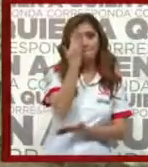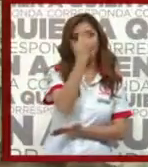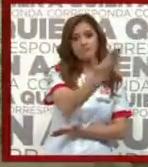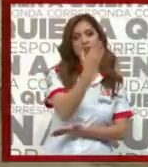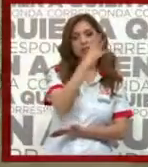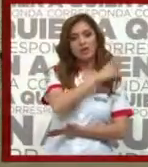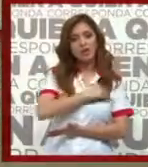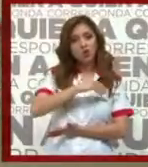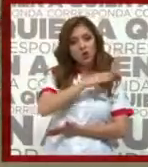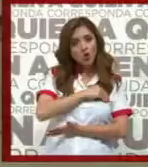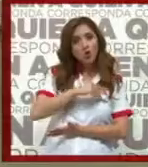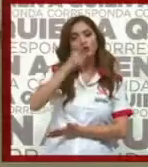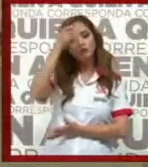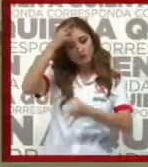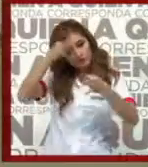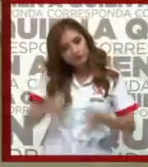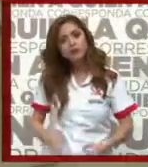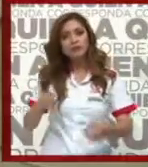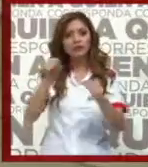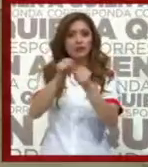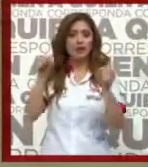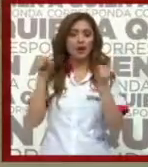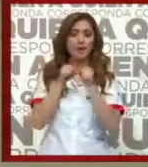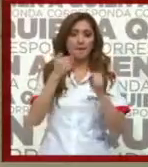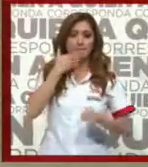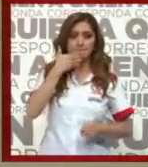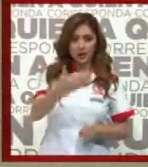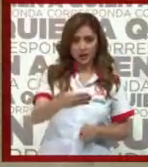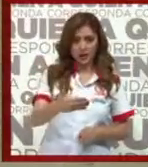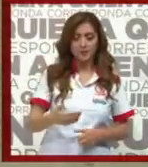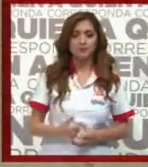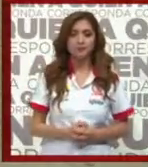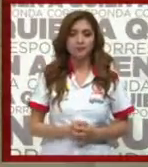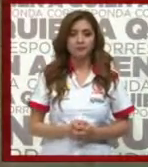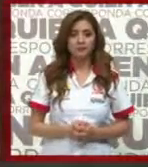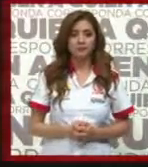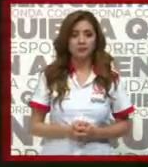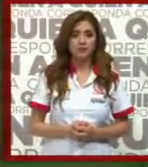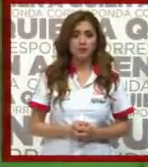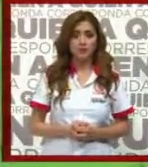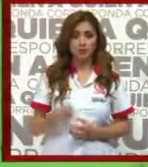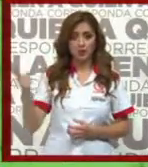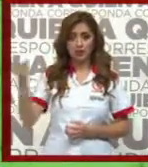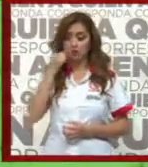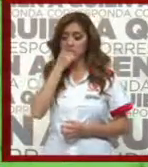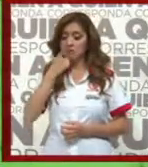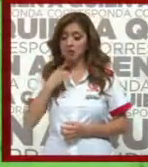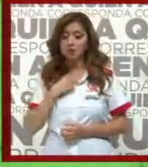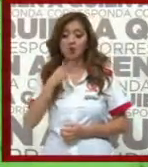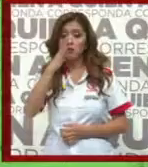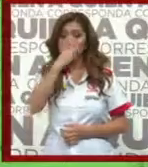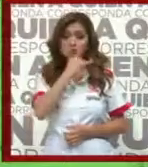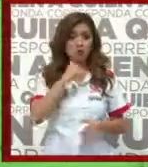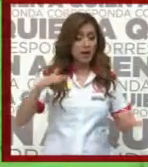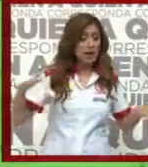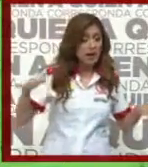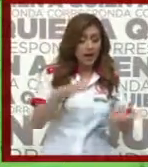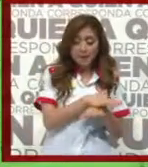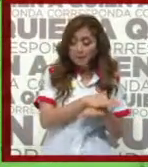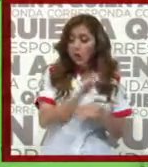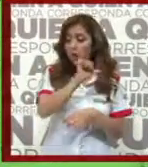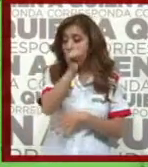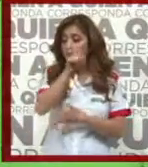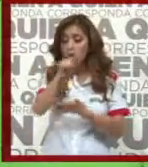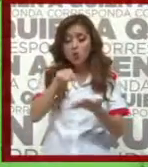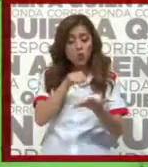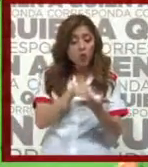puedan estudiar en condiciones dignas y seguras. Nos comentan que no los pueden cambiar, señorita, que porque es el último bimestre, que